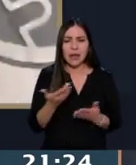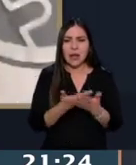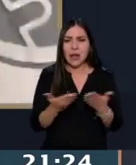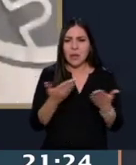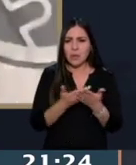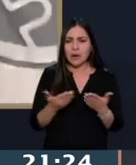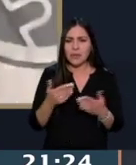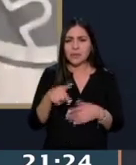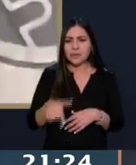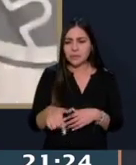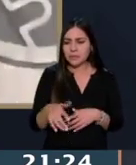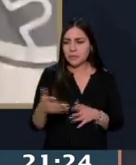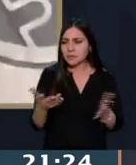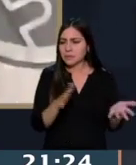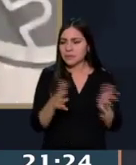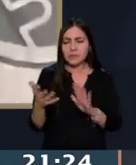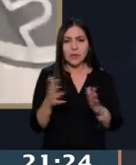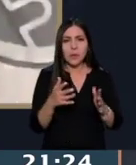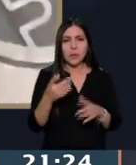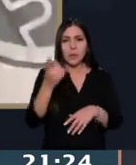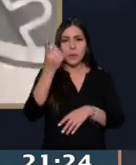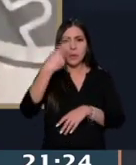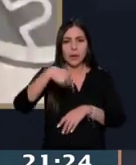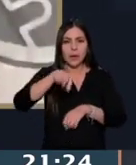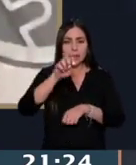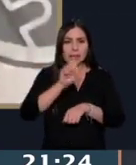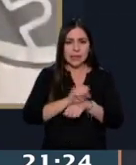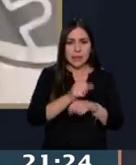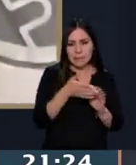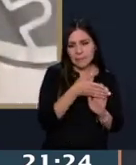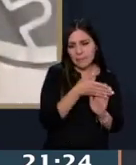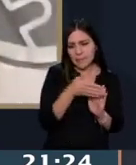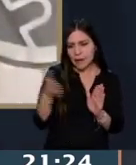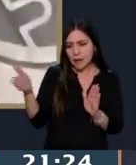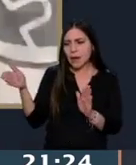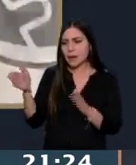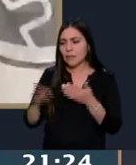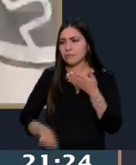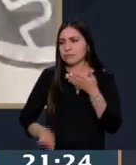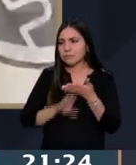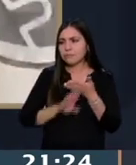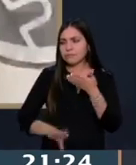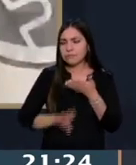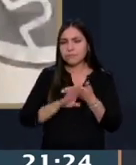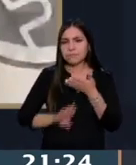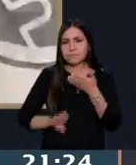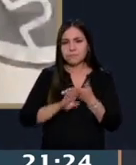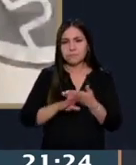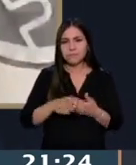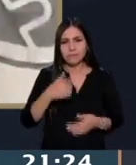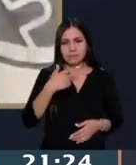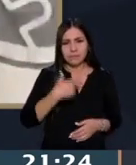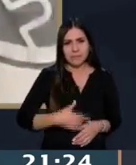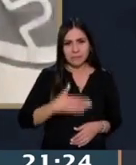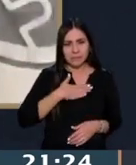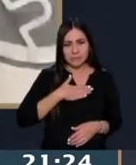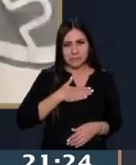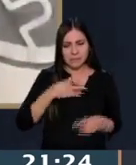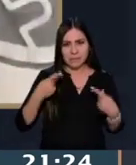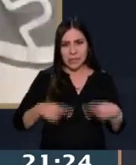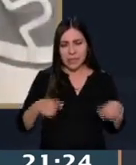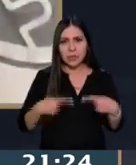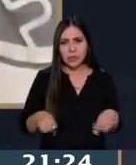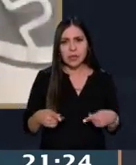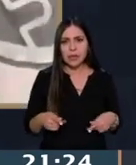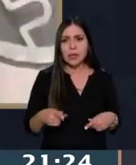de una semana de desacreditación personal que no tiene nada que ver con lo que